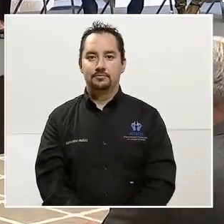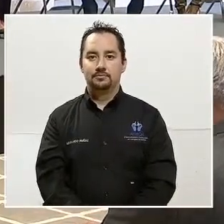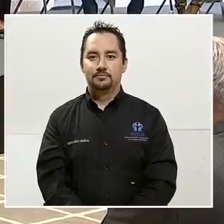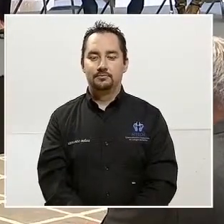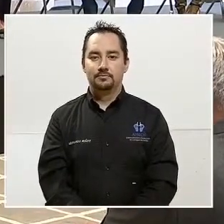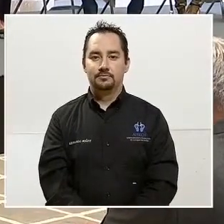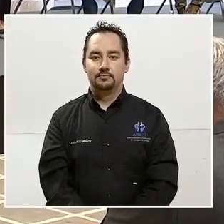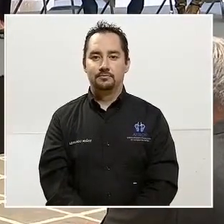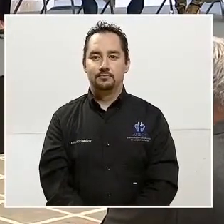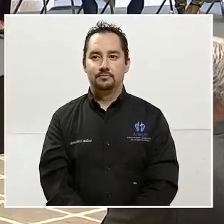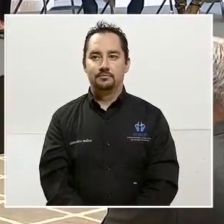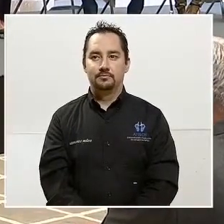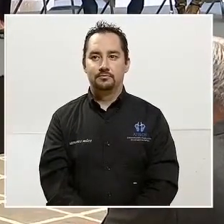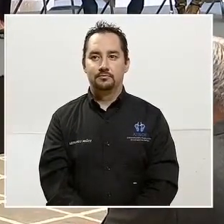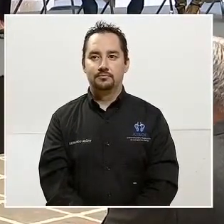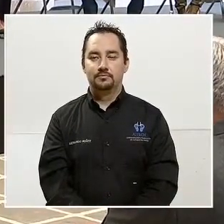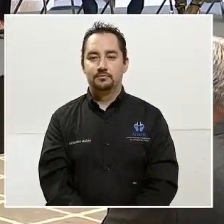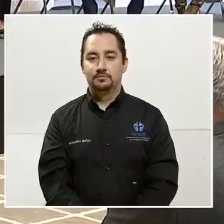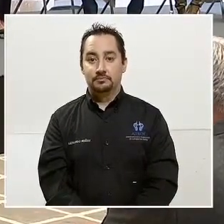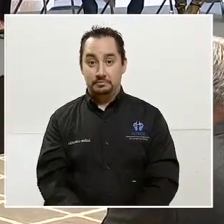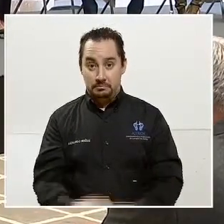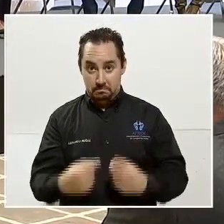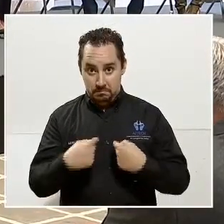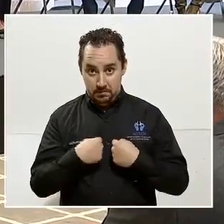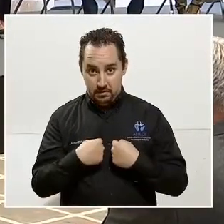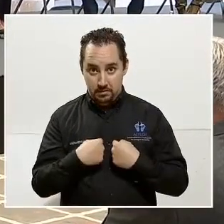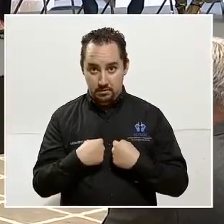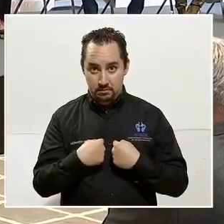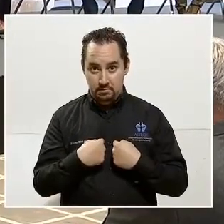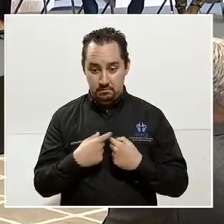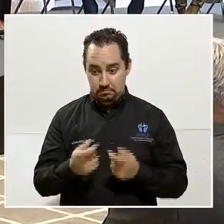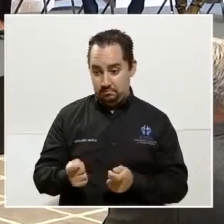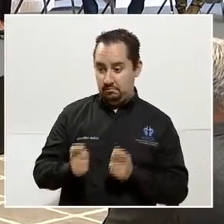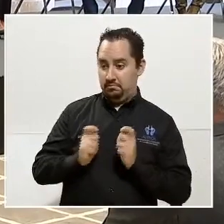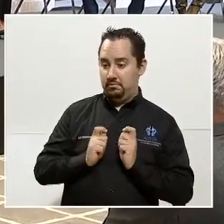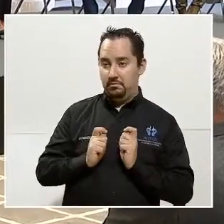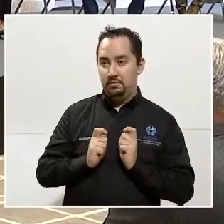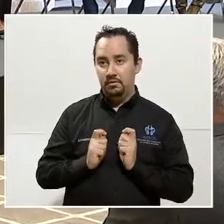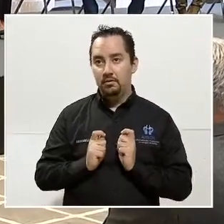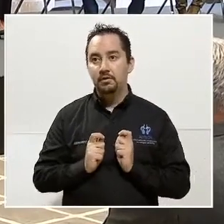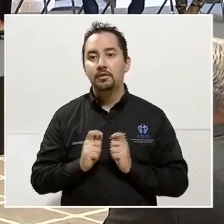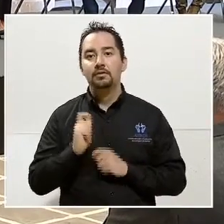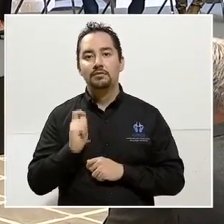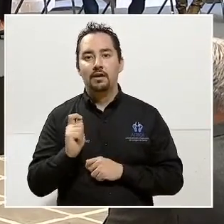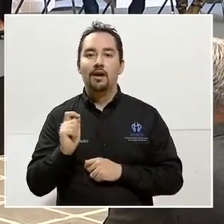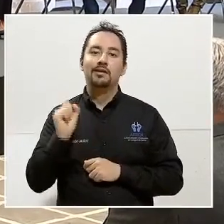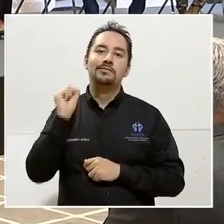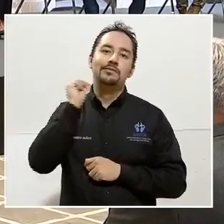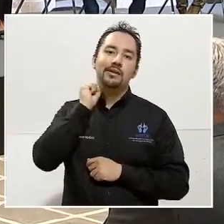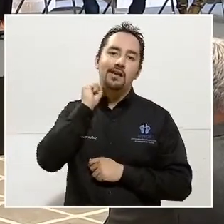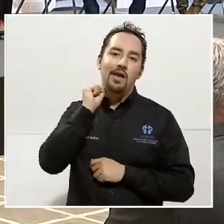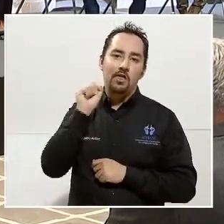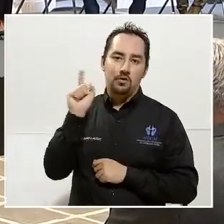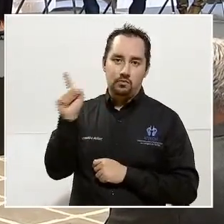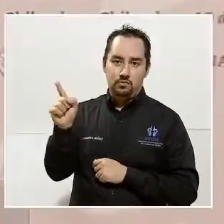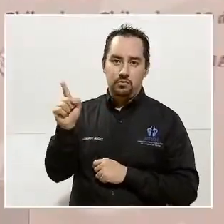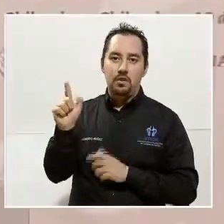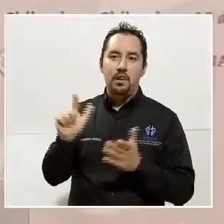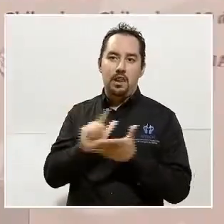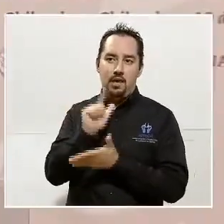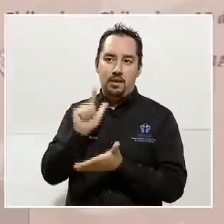Entonces, no me correspondía, porque eso era un asunto del Senado,